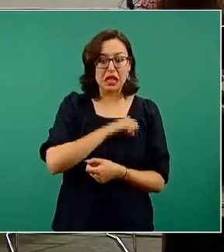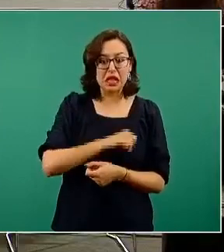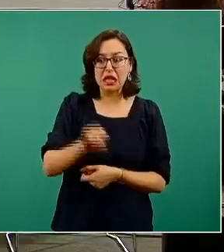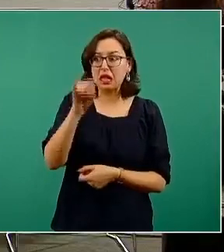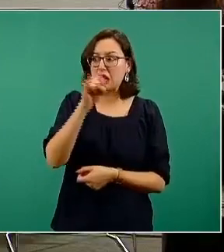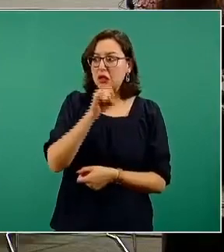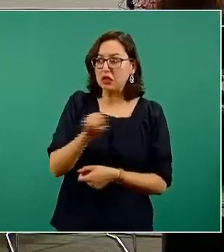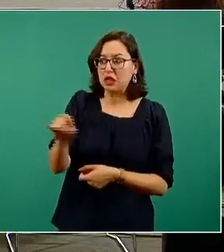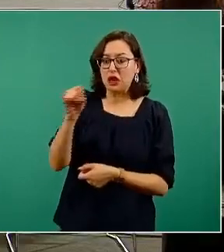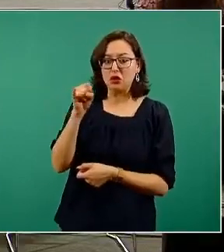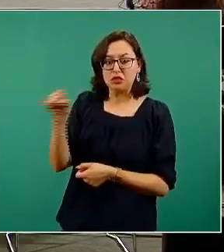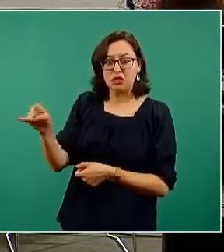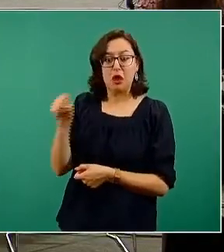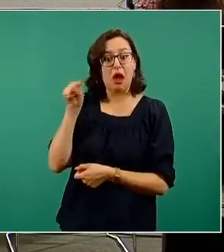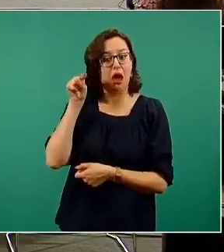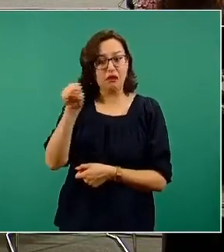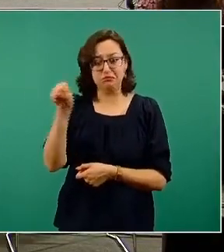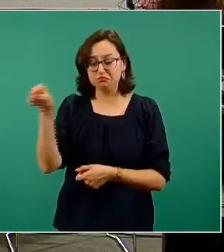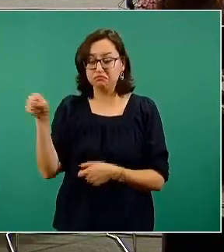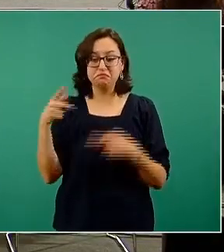esa es la parte en donde nadie está